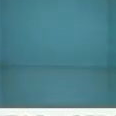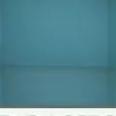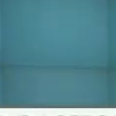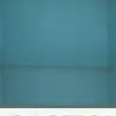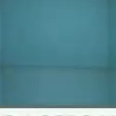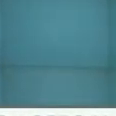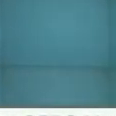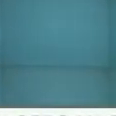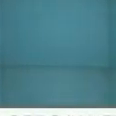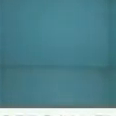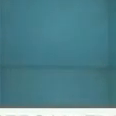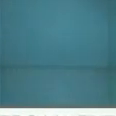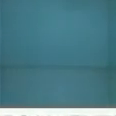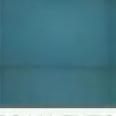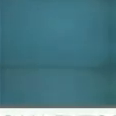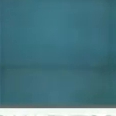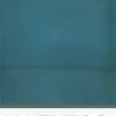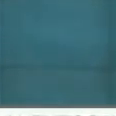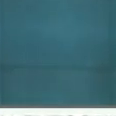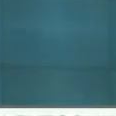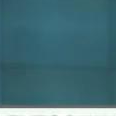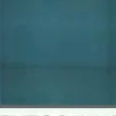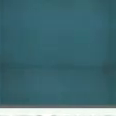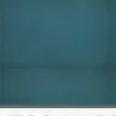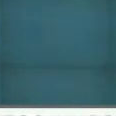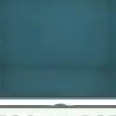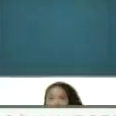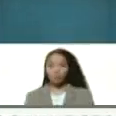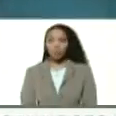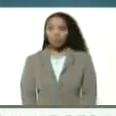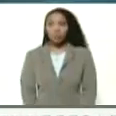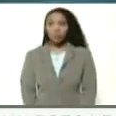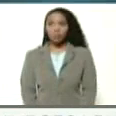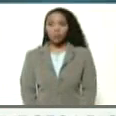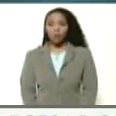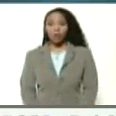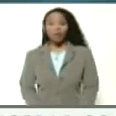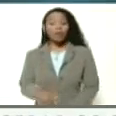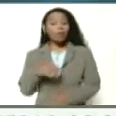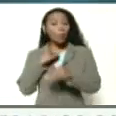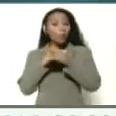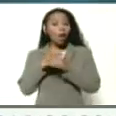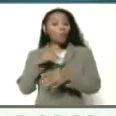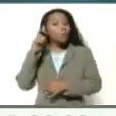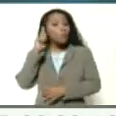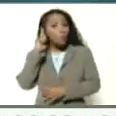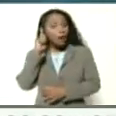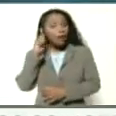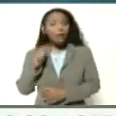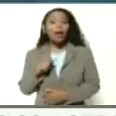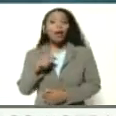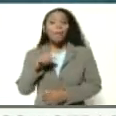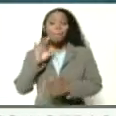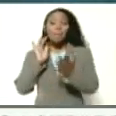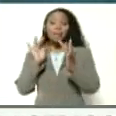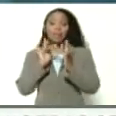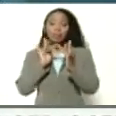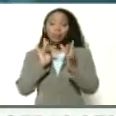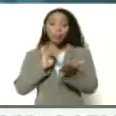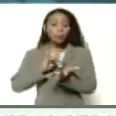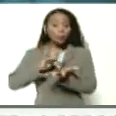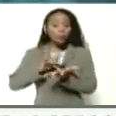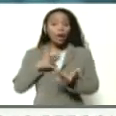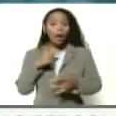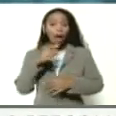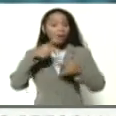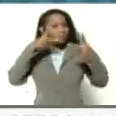Así es, Barry. Les comentamos a esta hora que la ministra del Poder Popular para la Mujer e Igualdad de Género, Carolis Pérez, participó en una